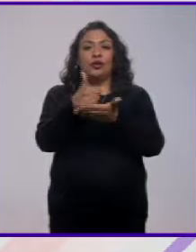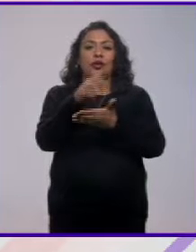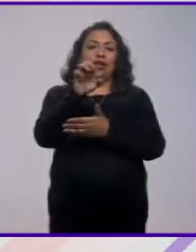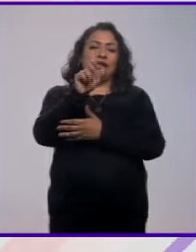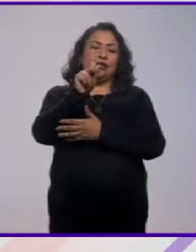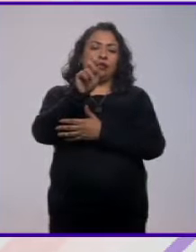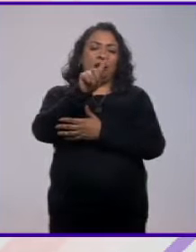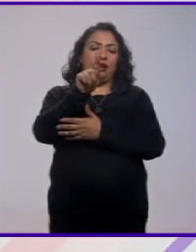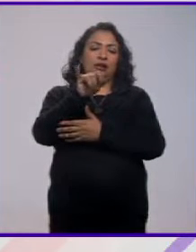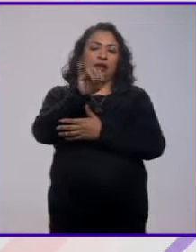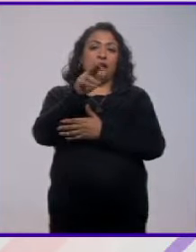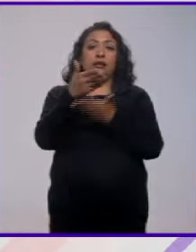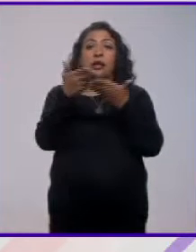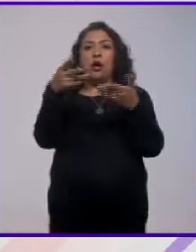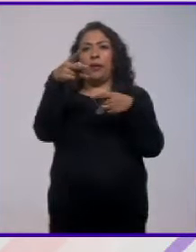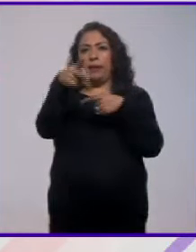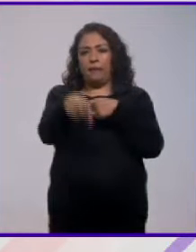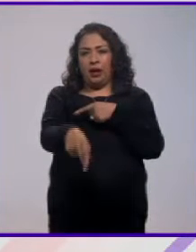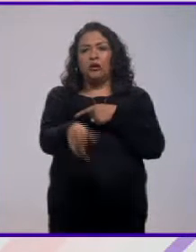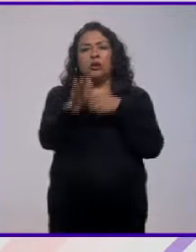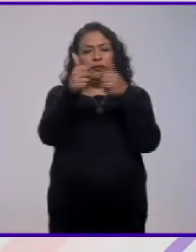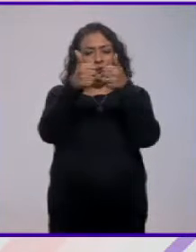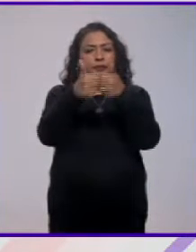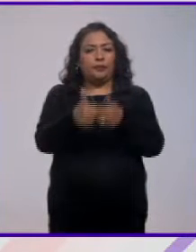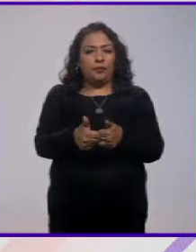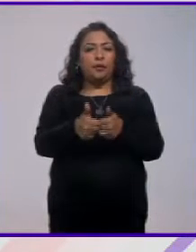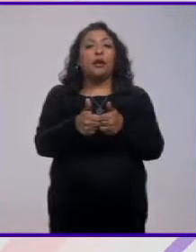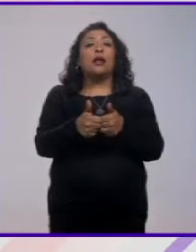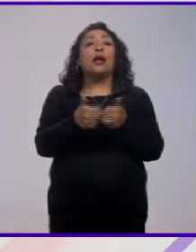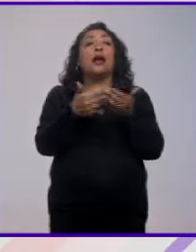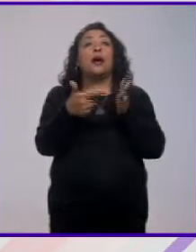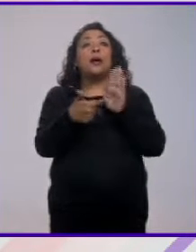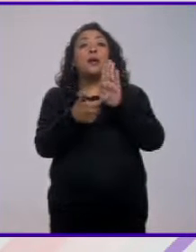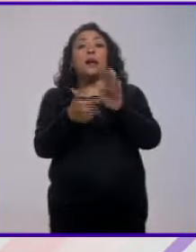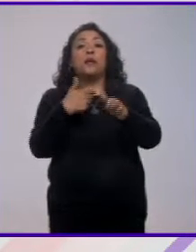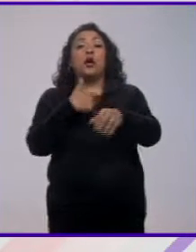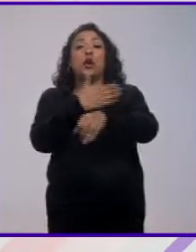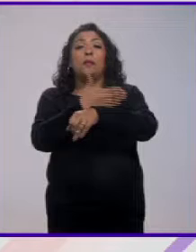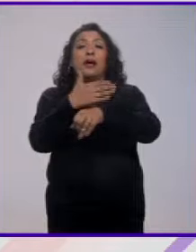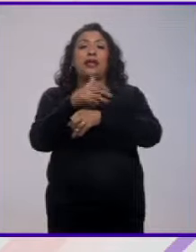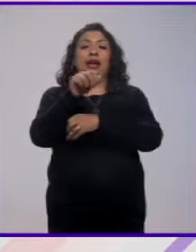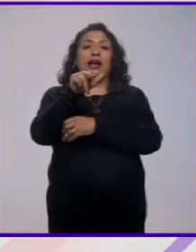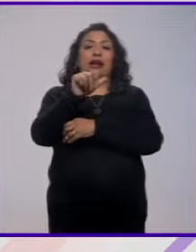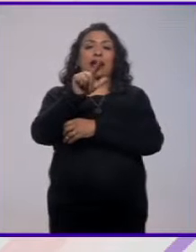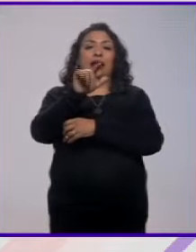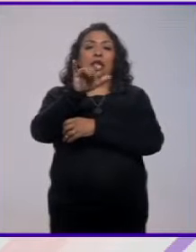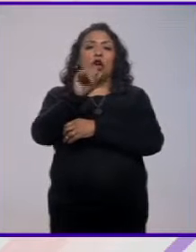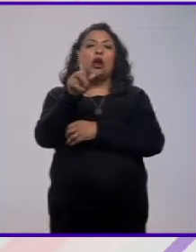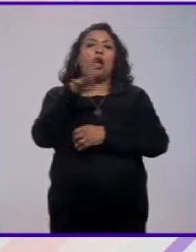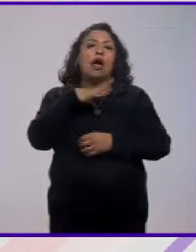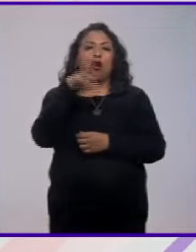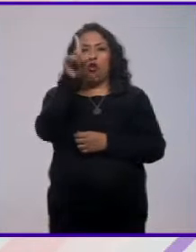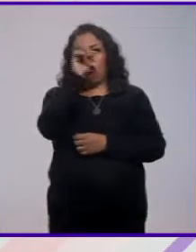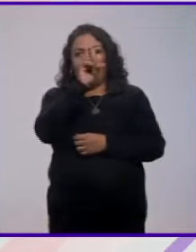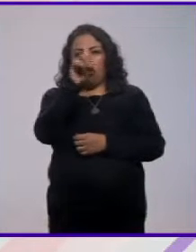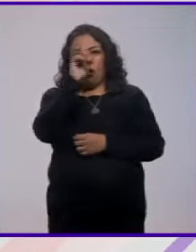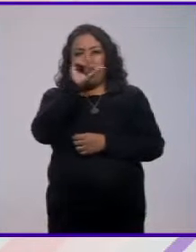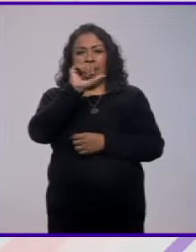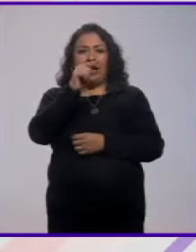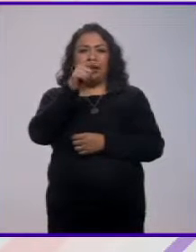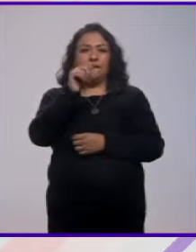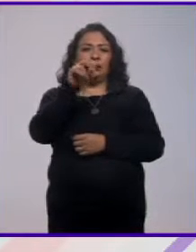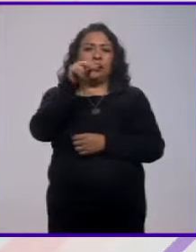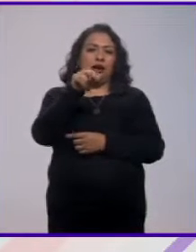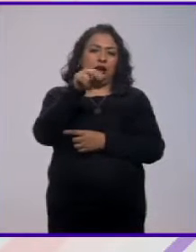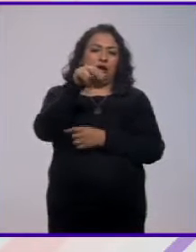Esperanza Iris. Es momento de hacer una pausa, quédese con nosotros. Los vamos a dejar con nuestra compañera Ana León, quien nos va a dar las recomendaciones de Agencia